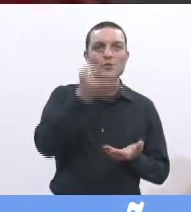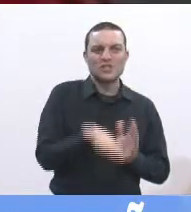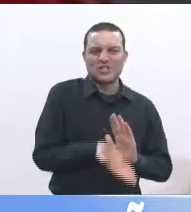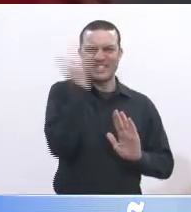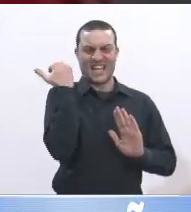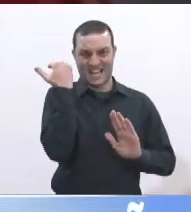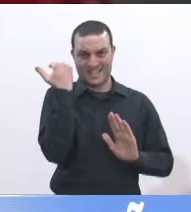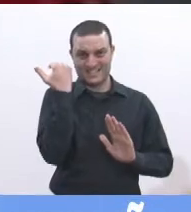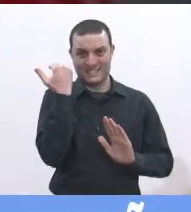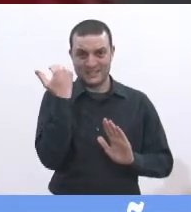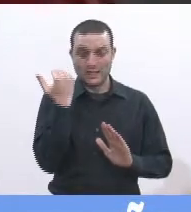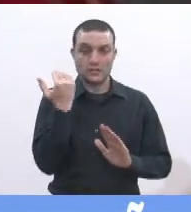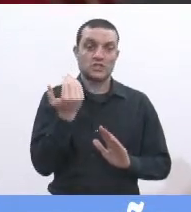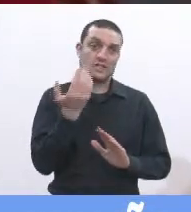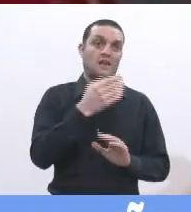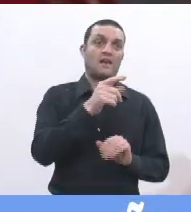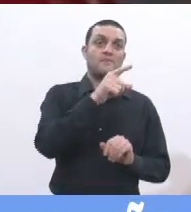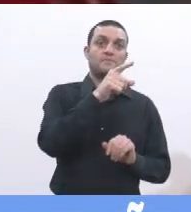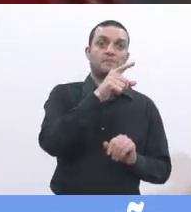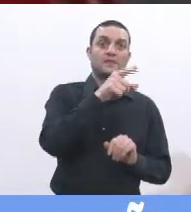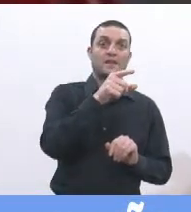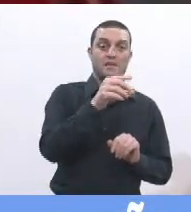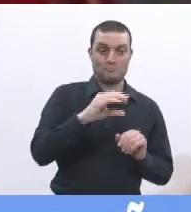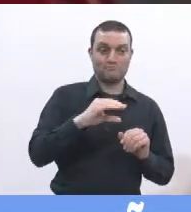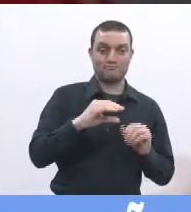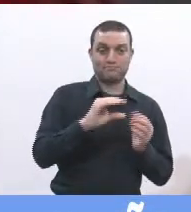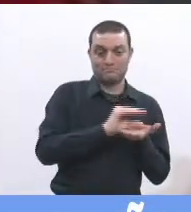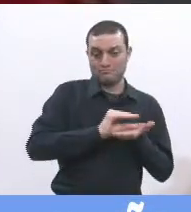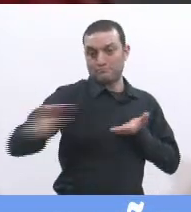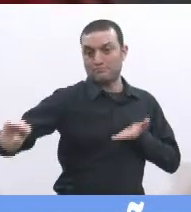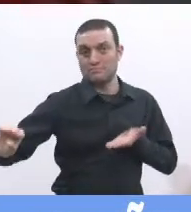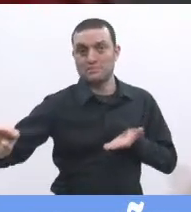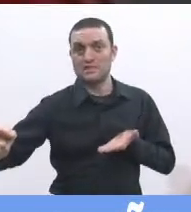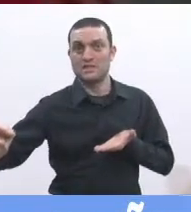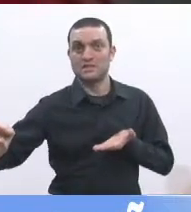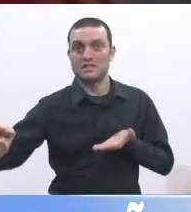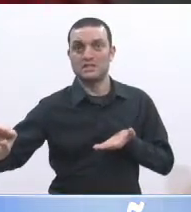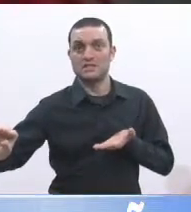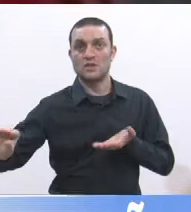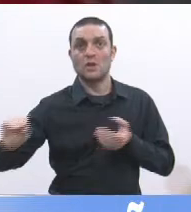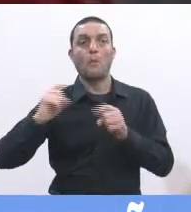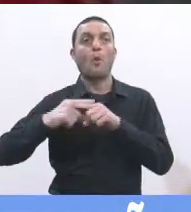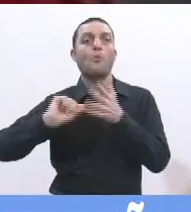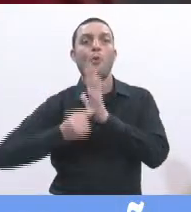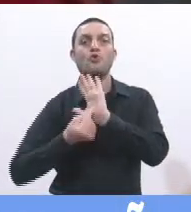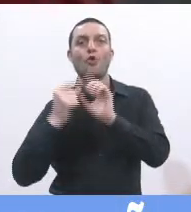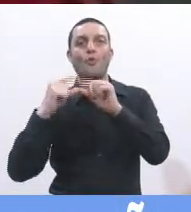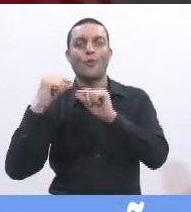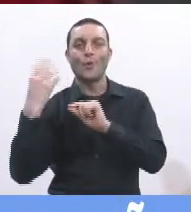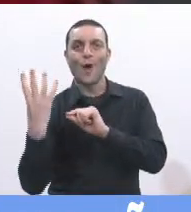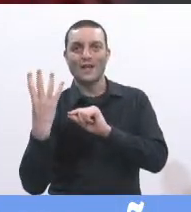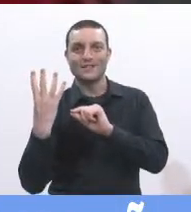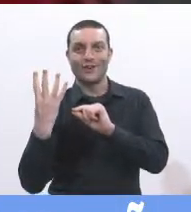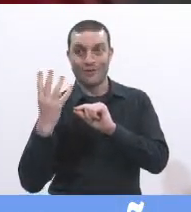al 2,32, y destina ese recorte, a través del artículo 4 del mismo